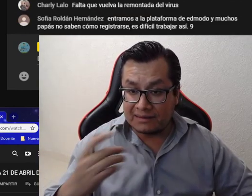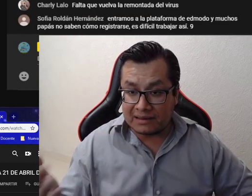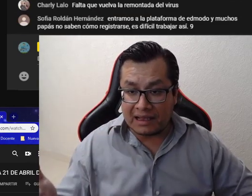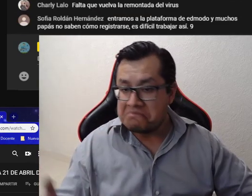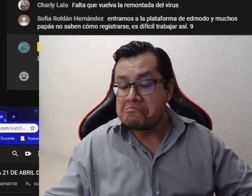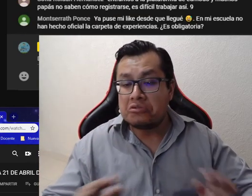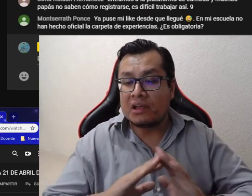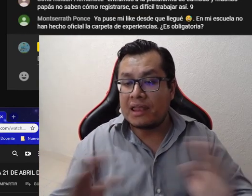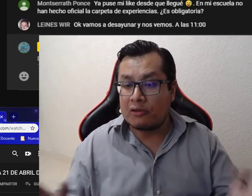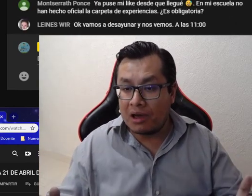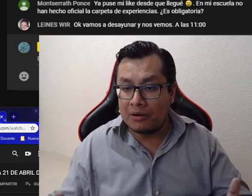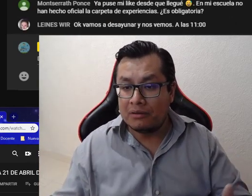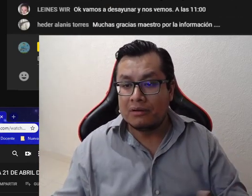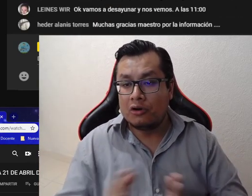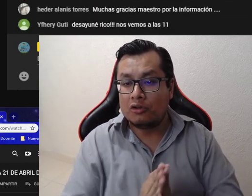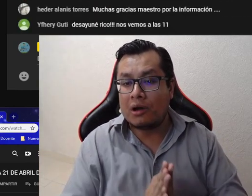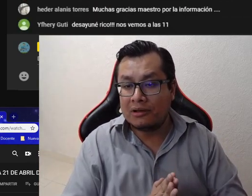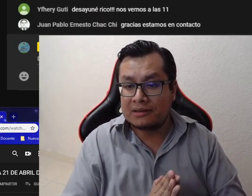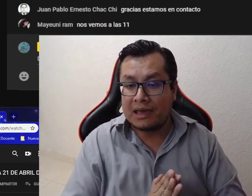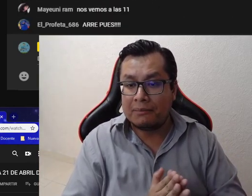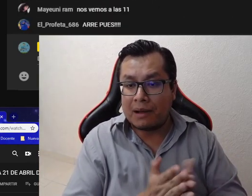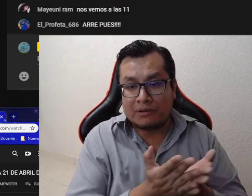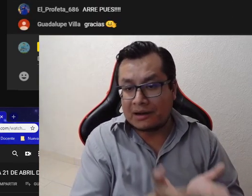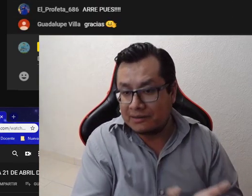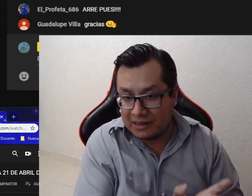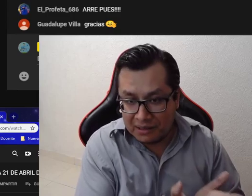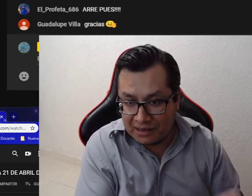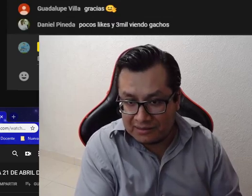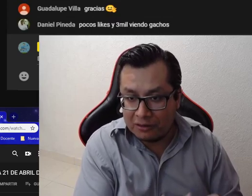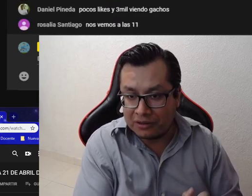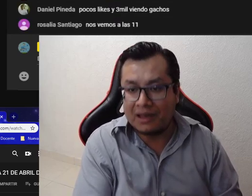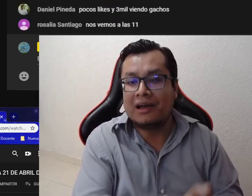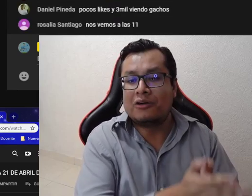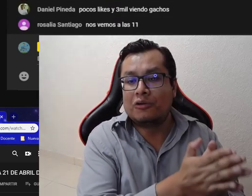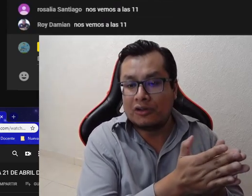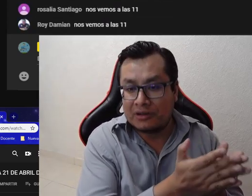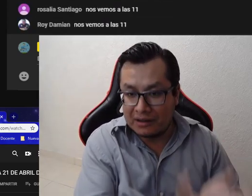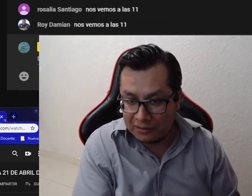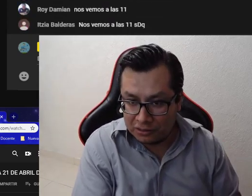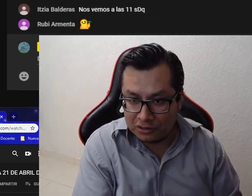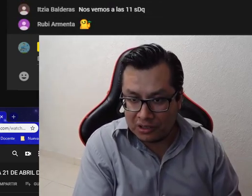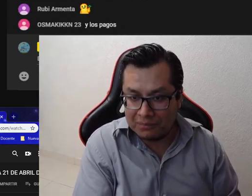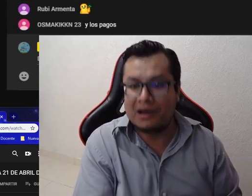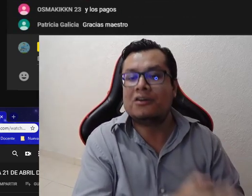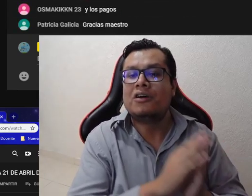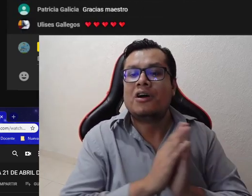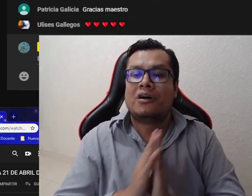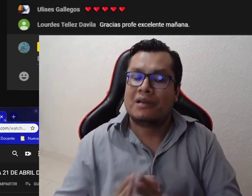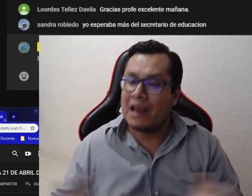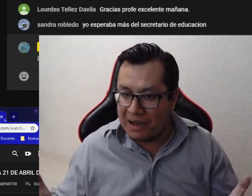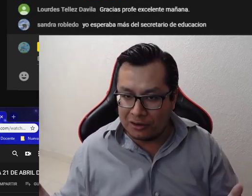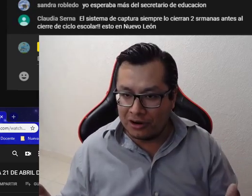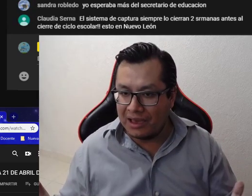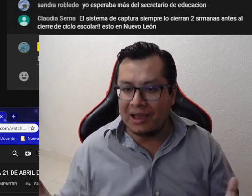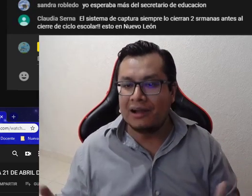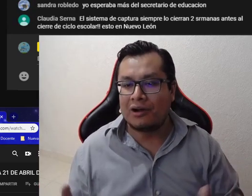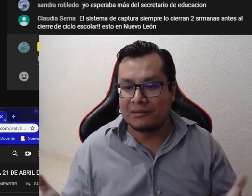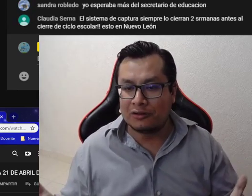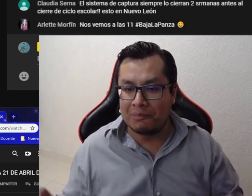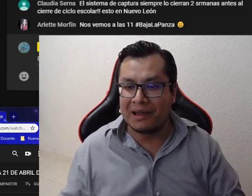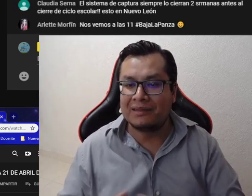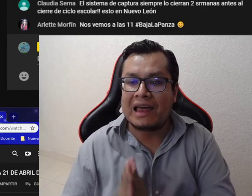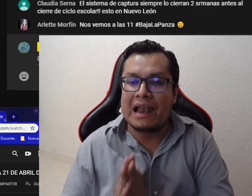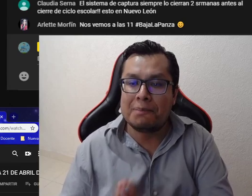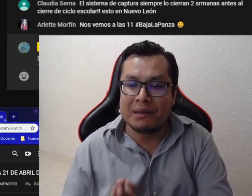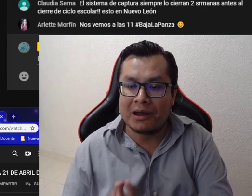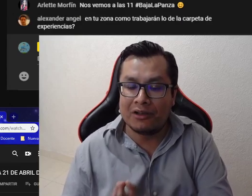tarde a la cita, no hay nada nuevo. Lo nuevo es que vamos a regresar de manera escalonada. Uno es el 18 de mayo. La mayoría, o casi